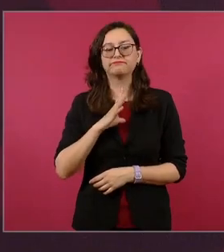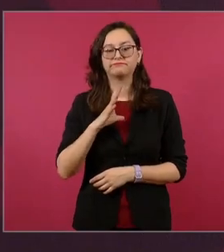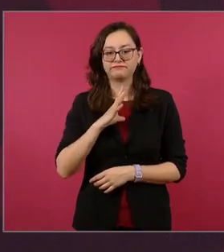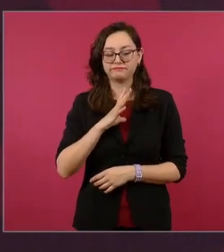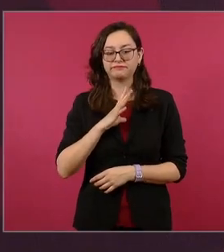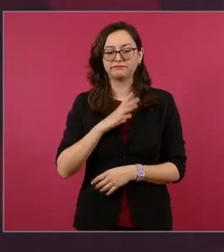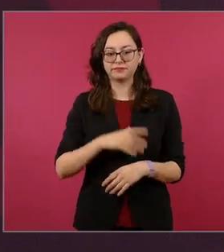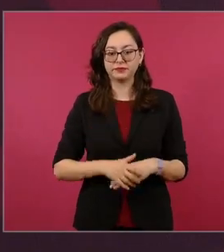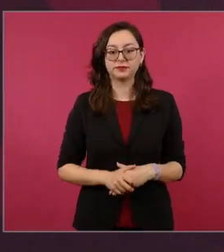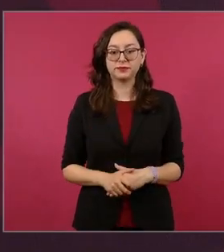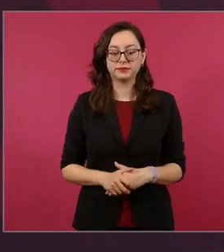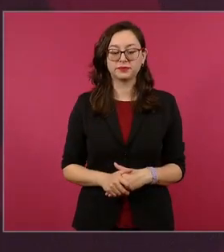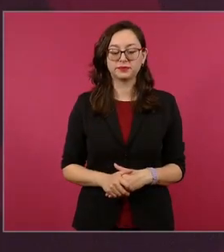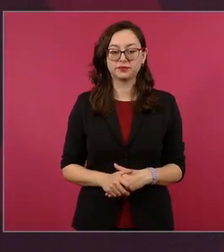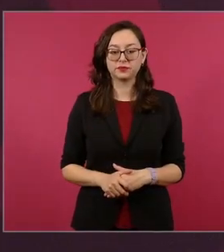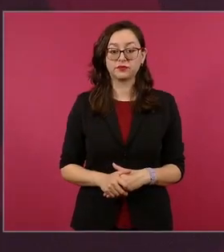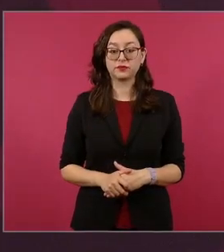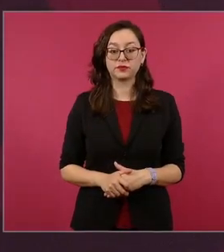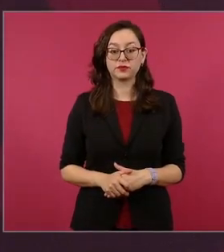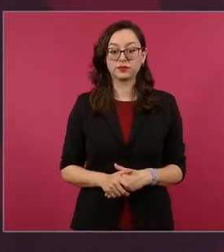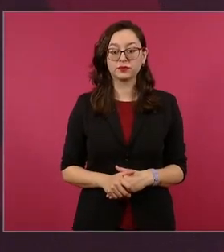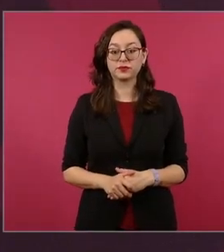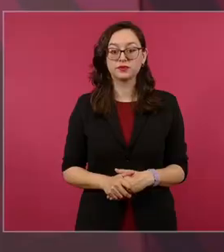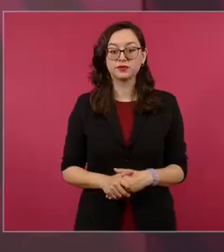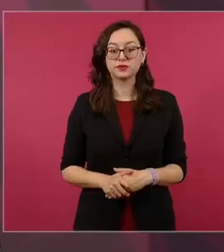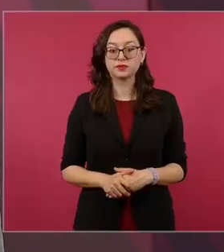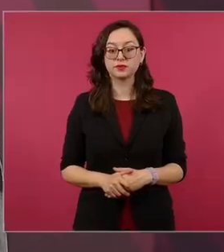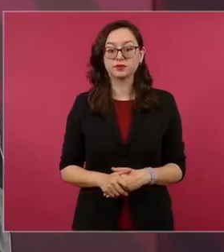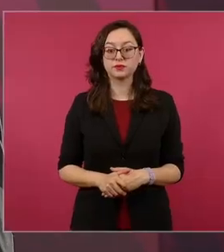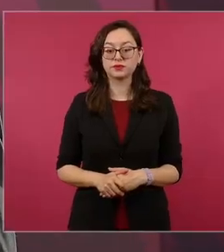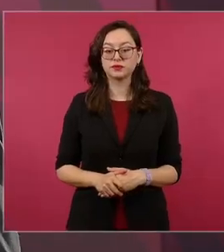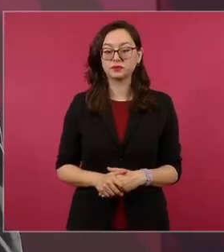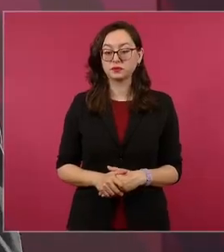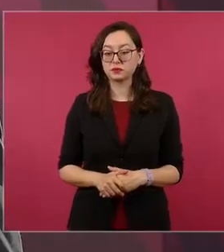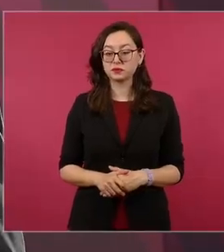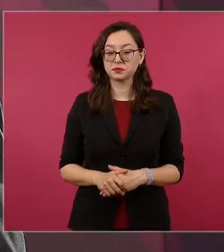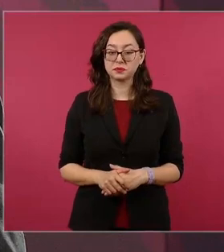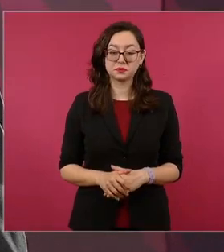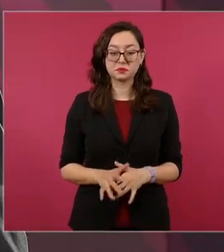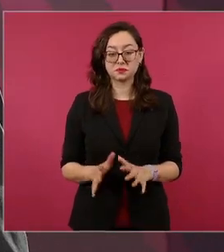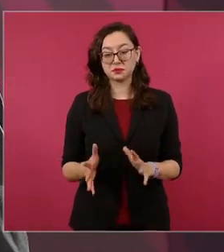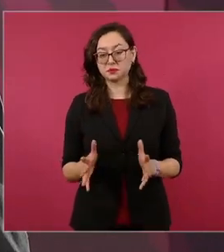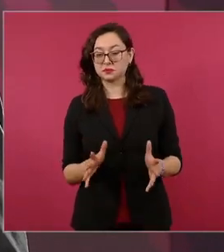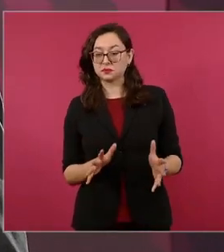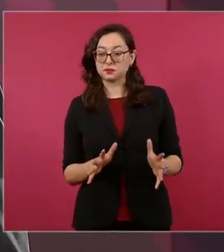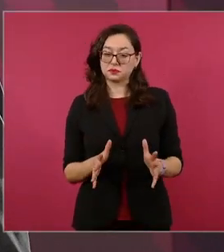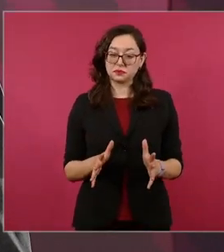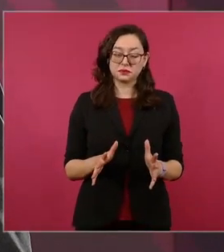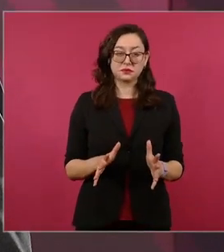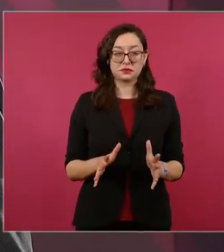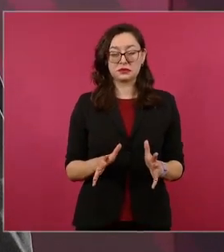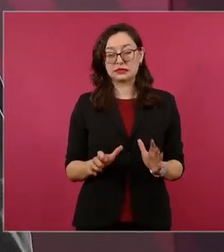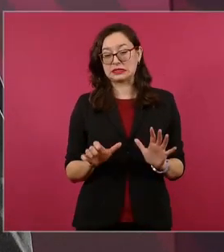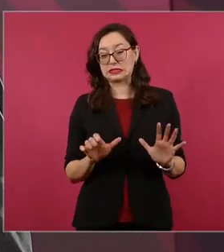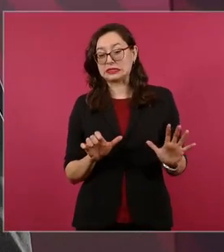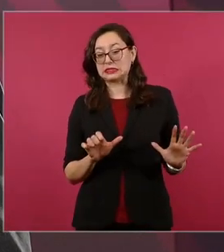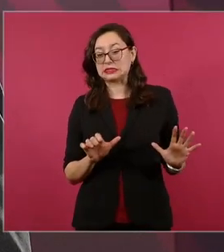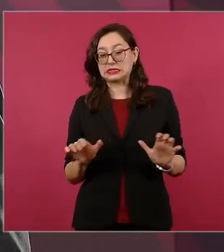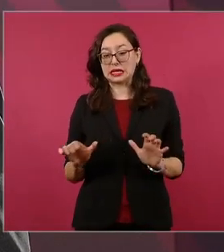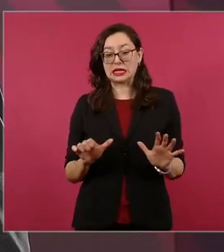y que ya son alrededor de 600 mil